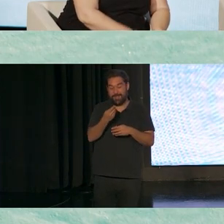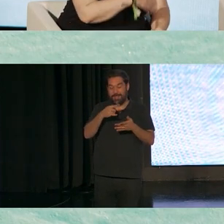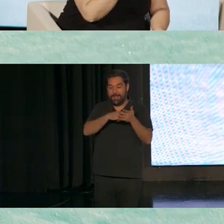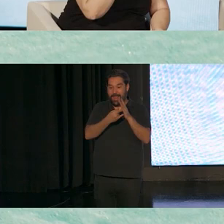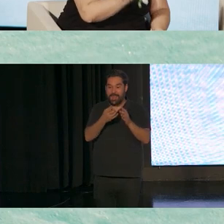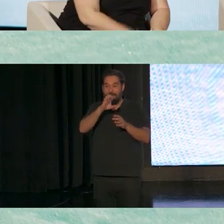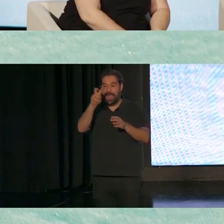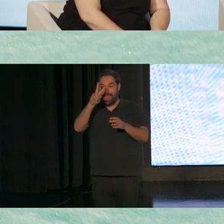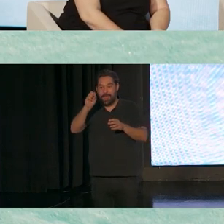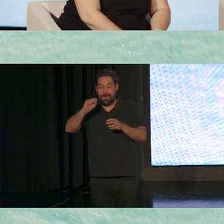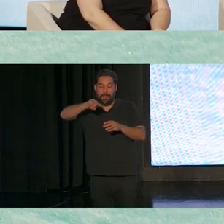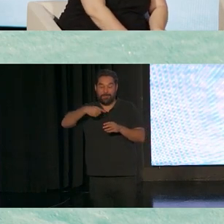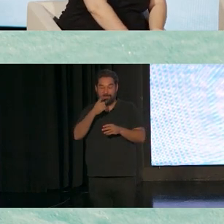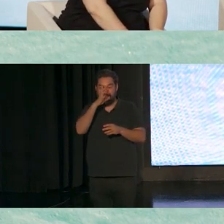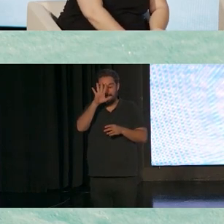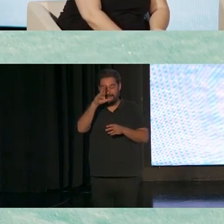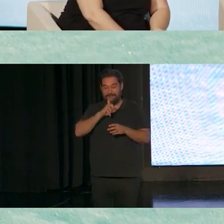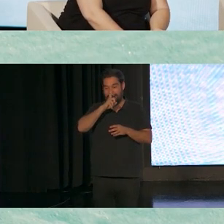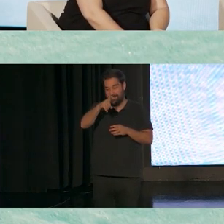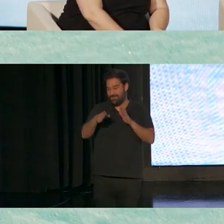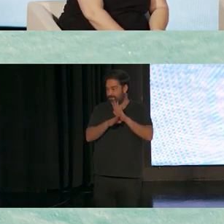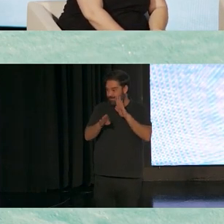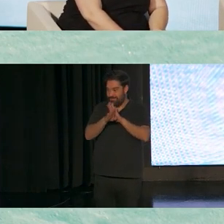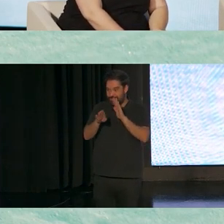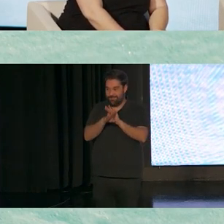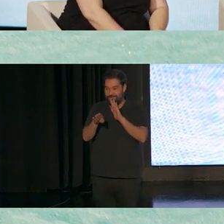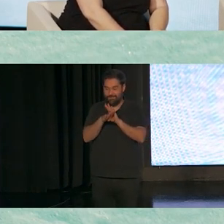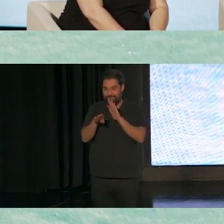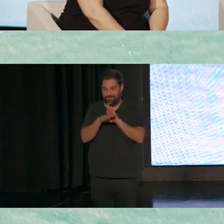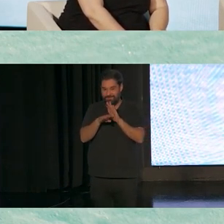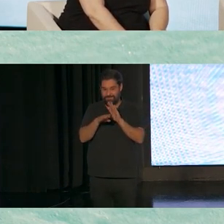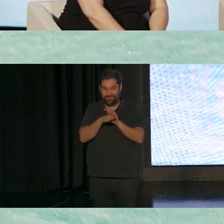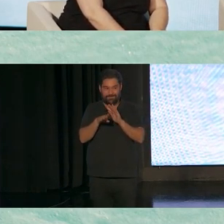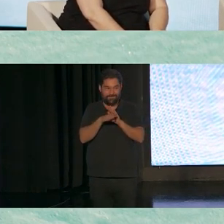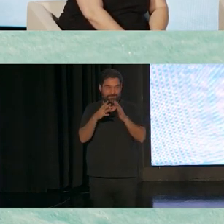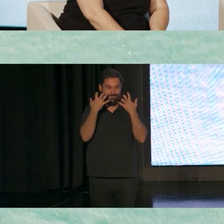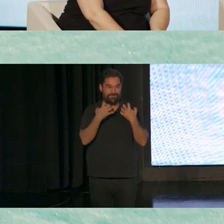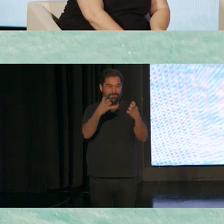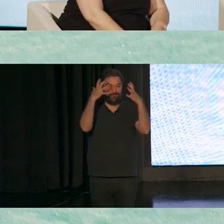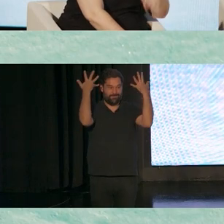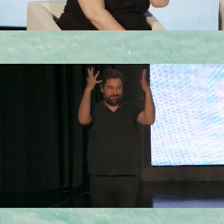años aquí seguimos que no puedo decir